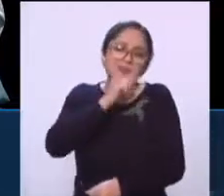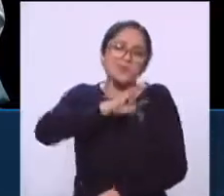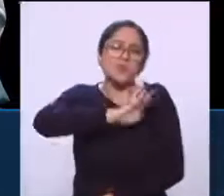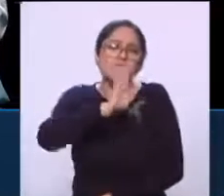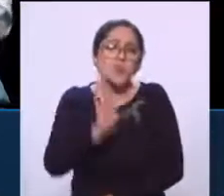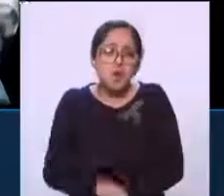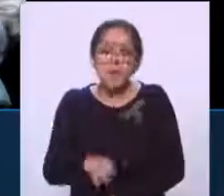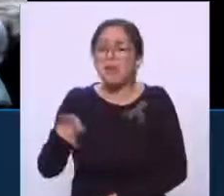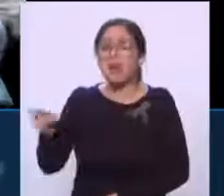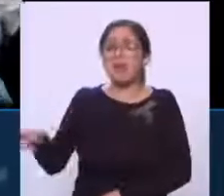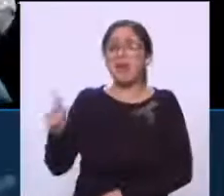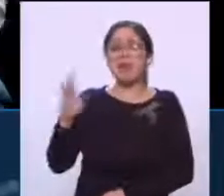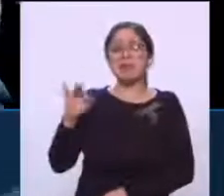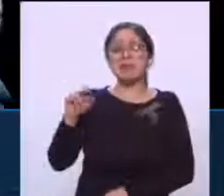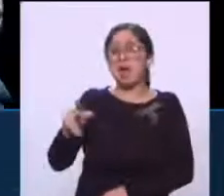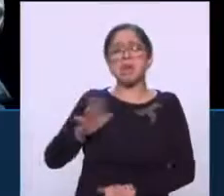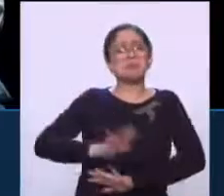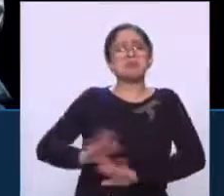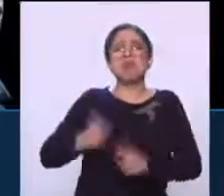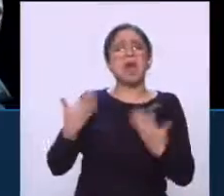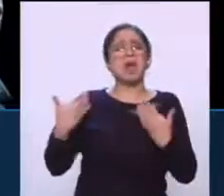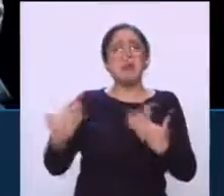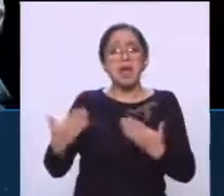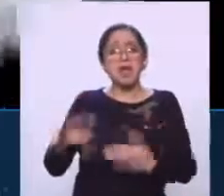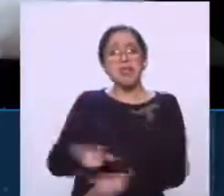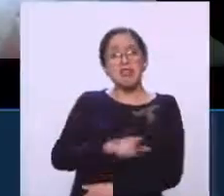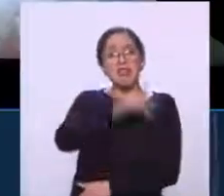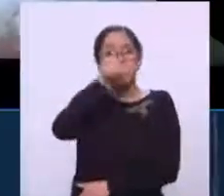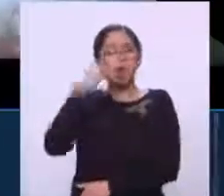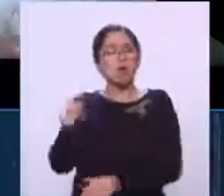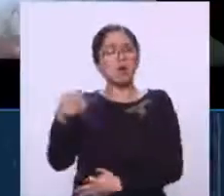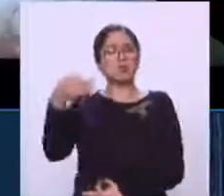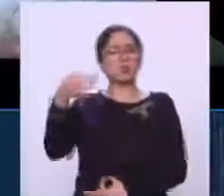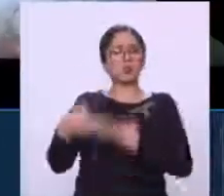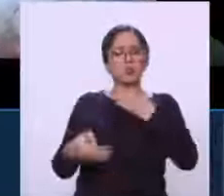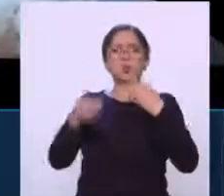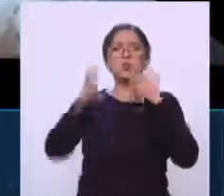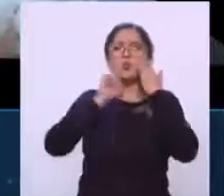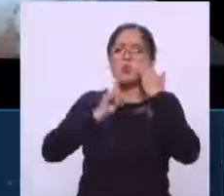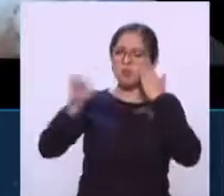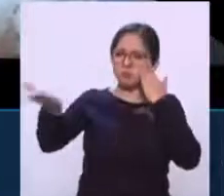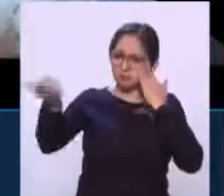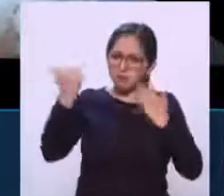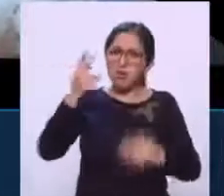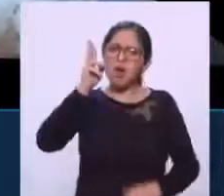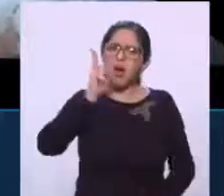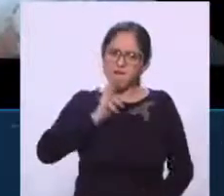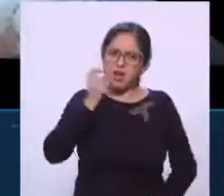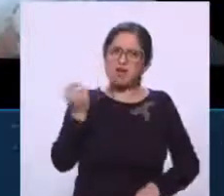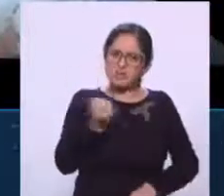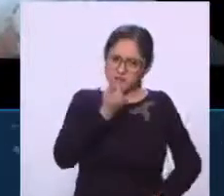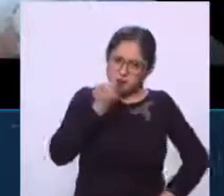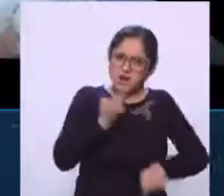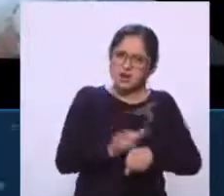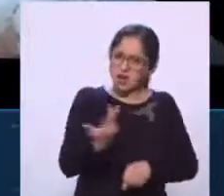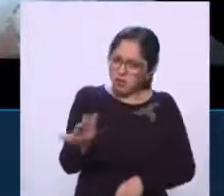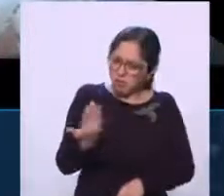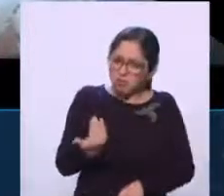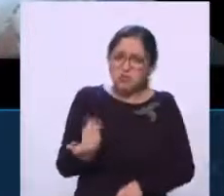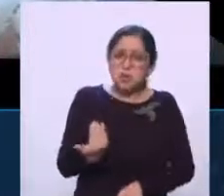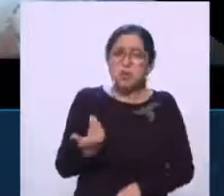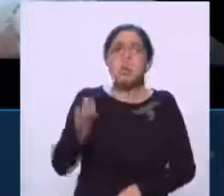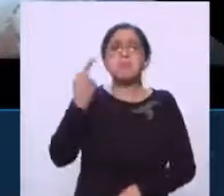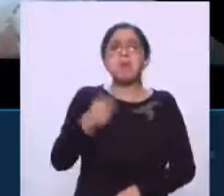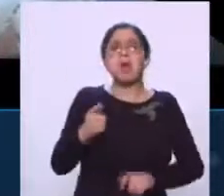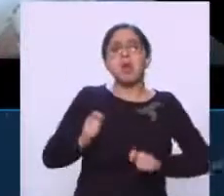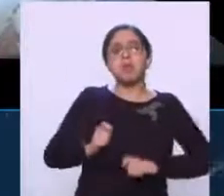decidió no procesarlo, y afortunadamente una jueza decidió sí citarlo como indiciado el secretario de Seguridad Pública, pero ha sido el